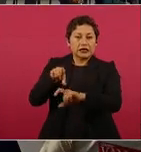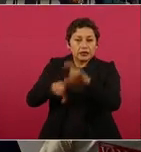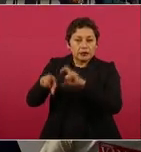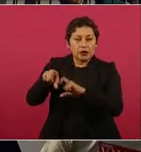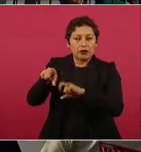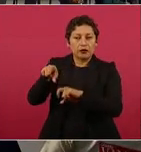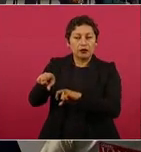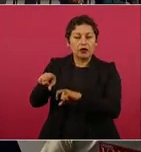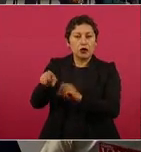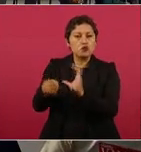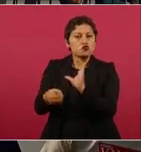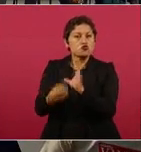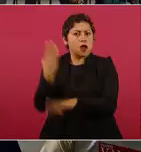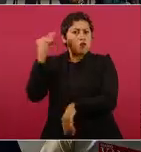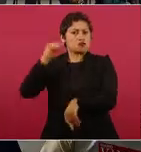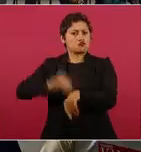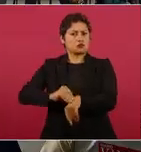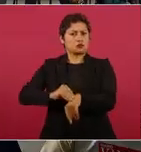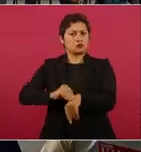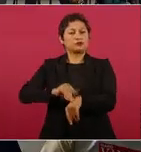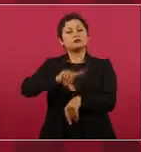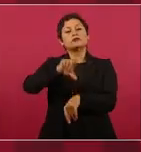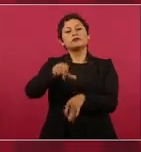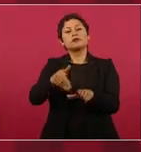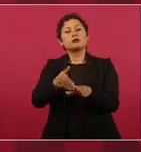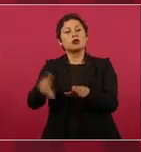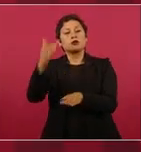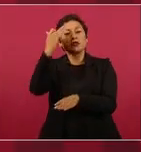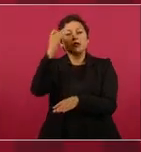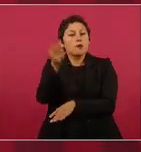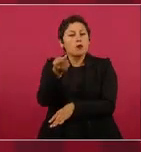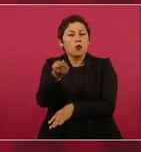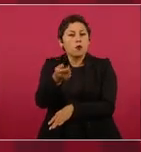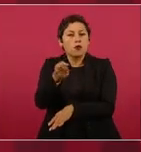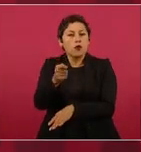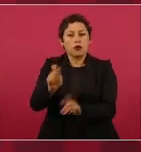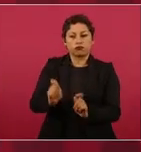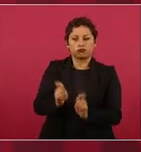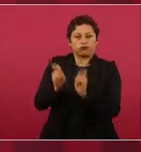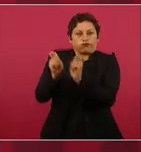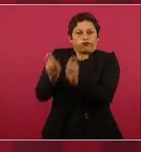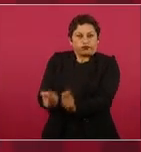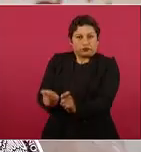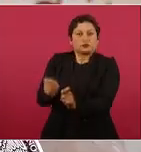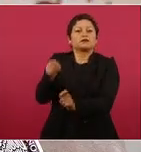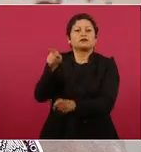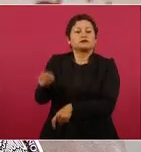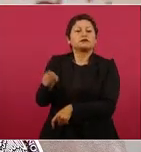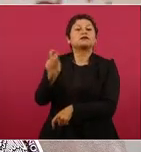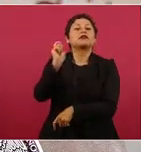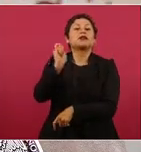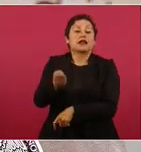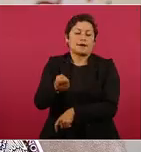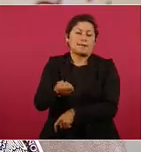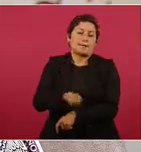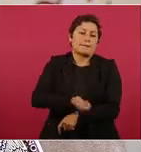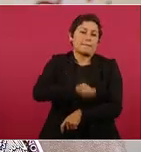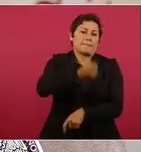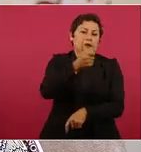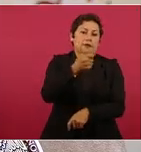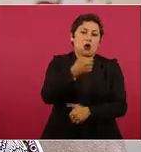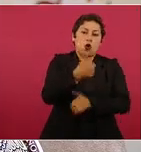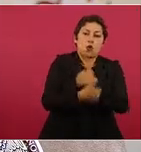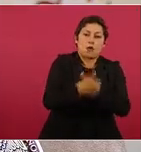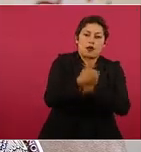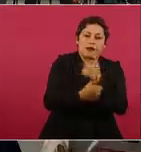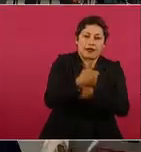registrada. Pocos meses después se le asignó a esta compañía, primero por licitación y posteriormente en años